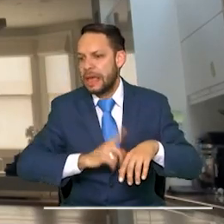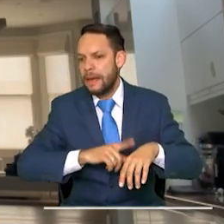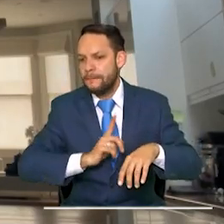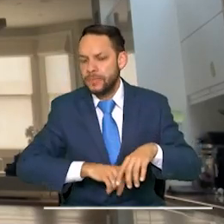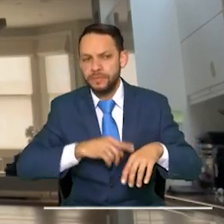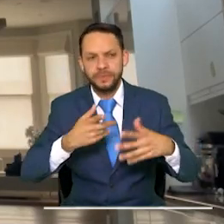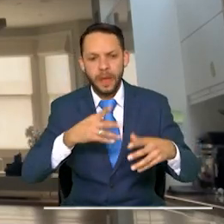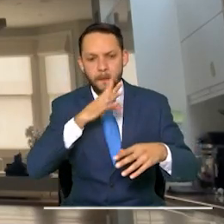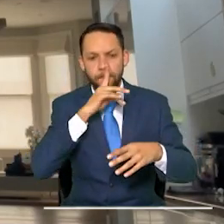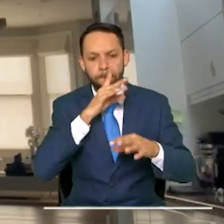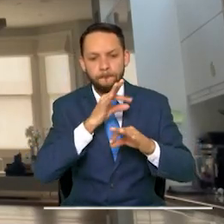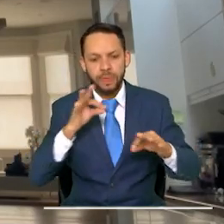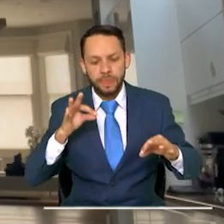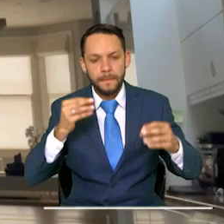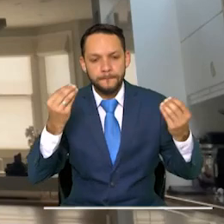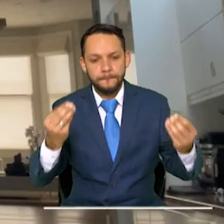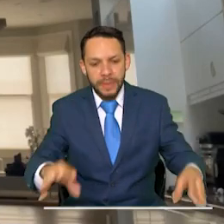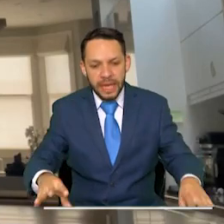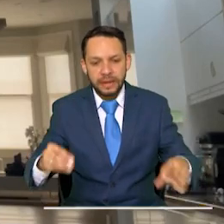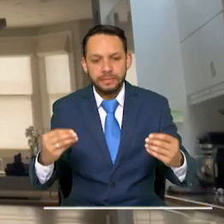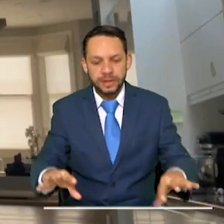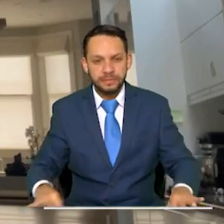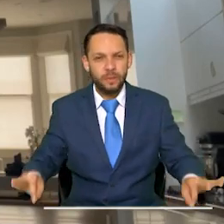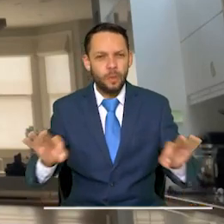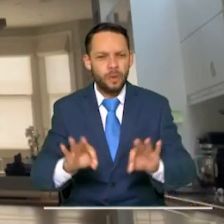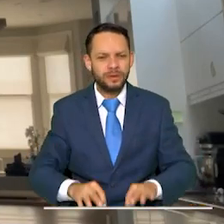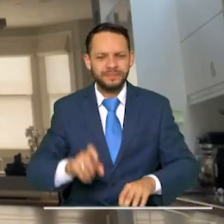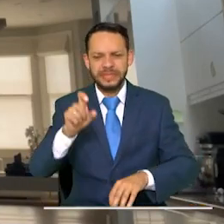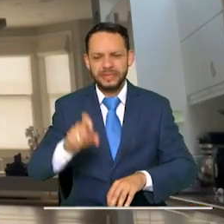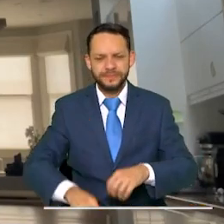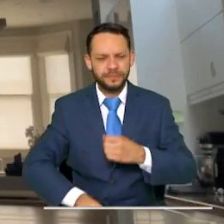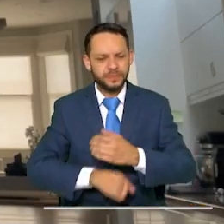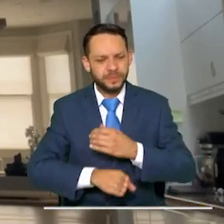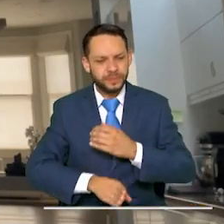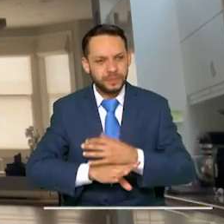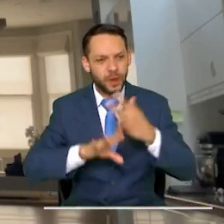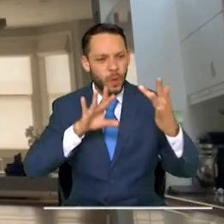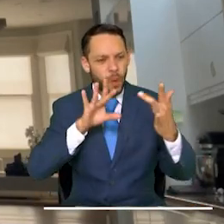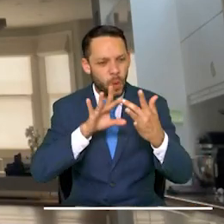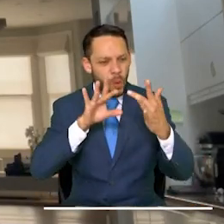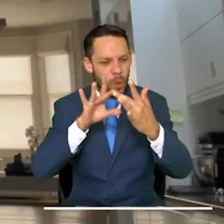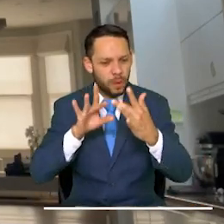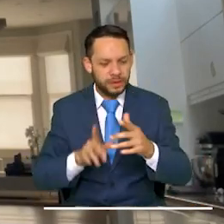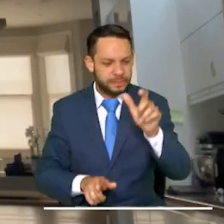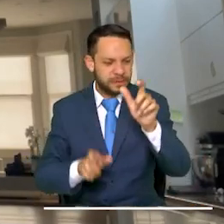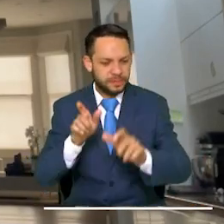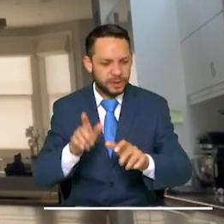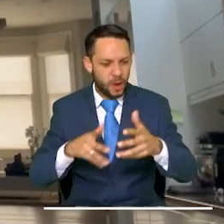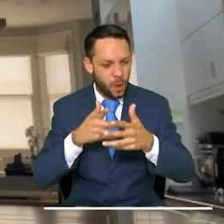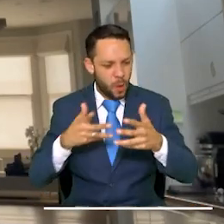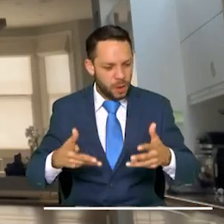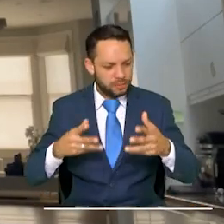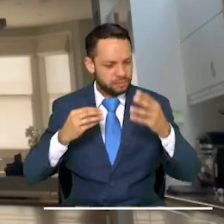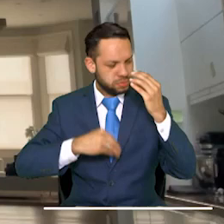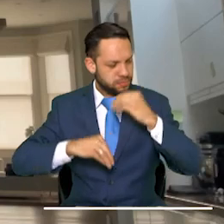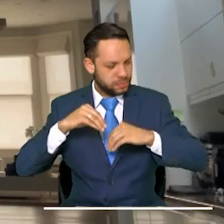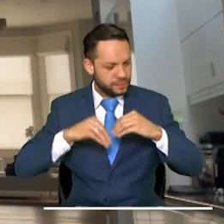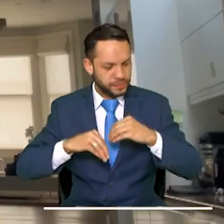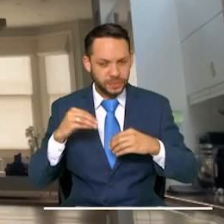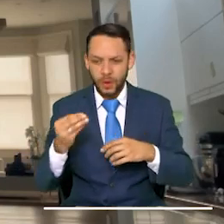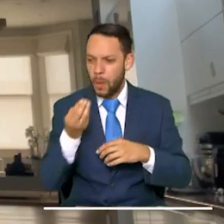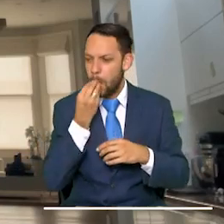de silencio interior. Y por supuesto nos olvidamos de tratar de conectar con nuestros alimentos, de consumir comida